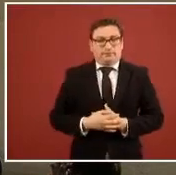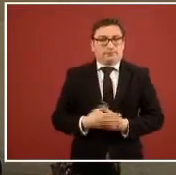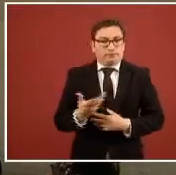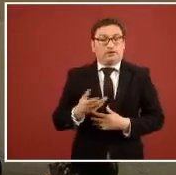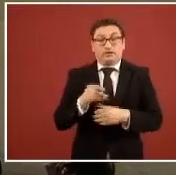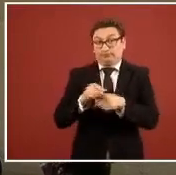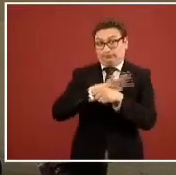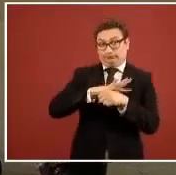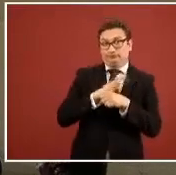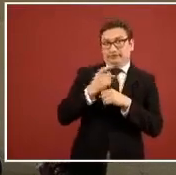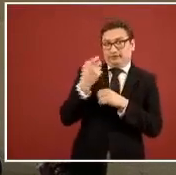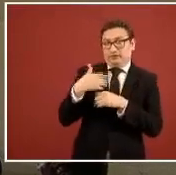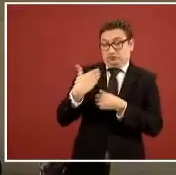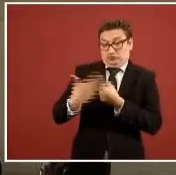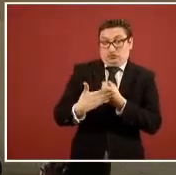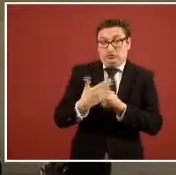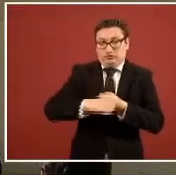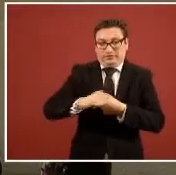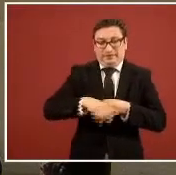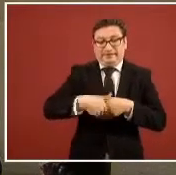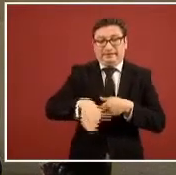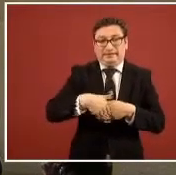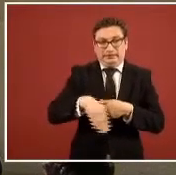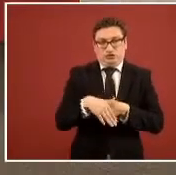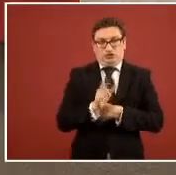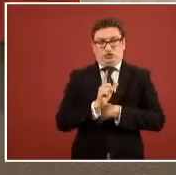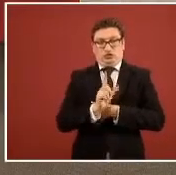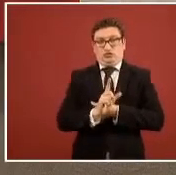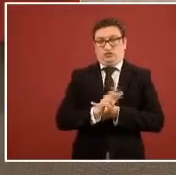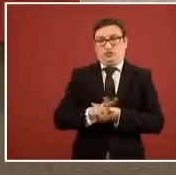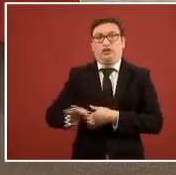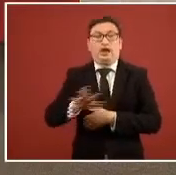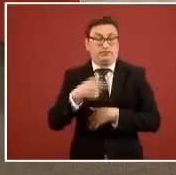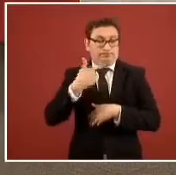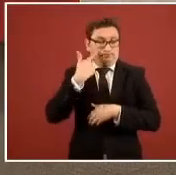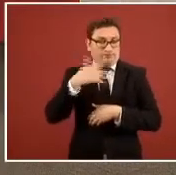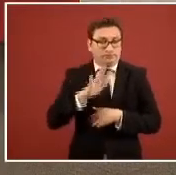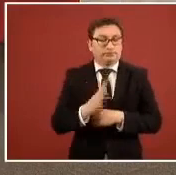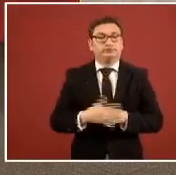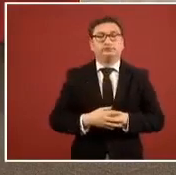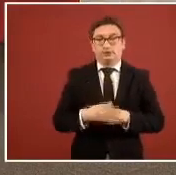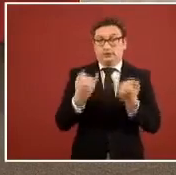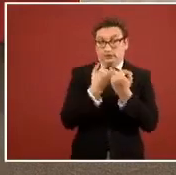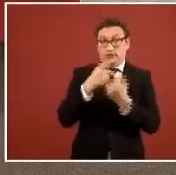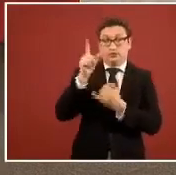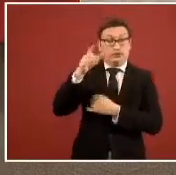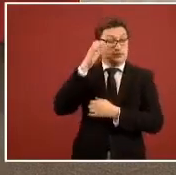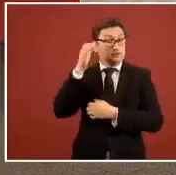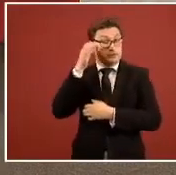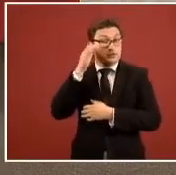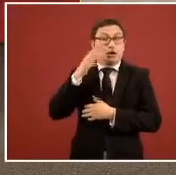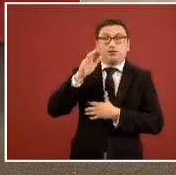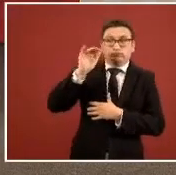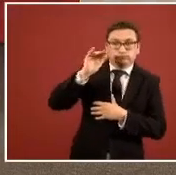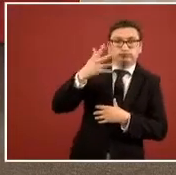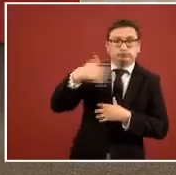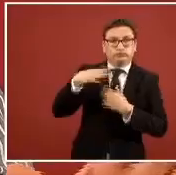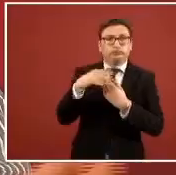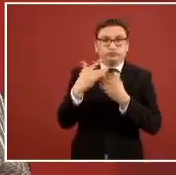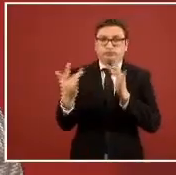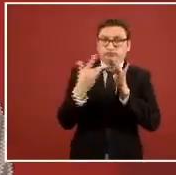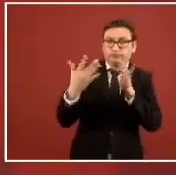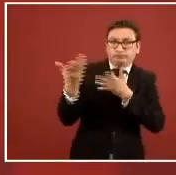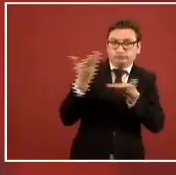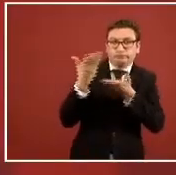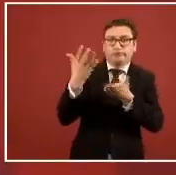en la siguiente semana, en esta que empieza, habrá respuestas. También en China se están buscando, hemos hablado de este puente